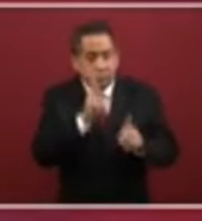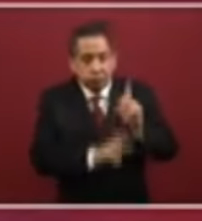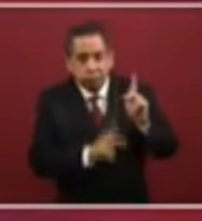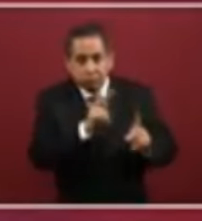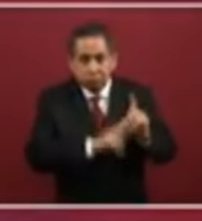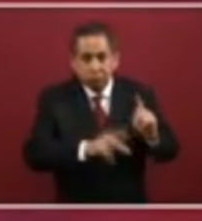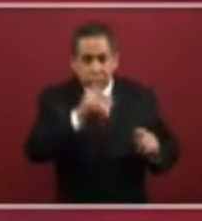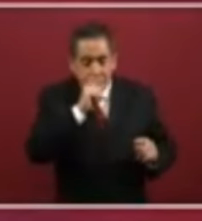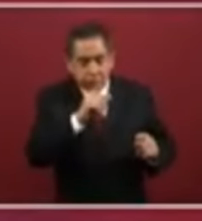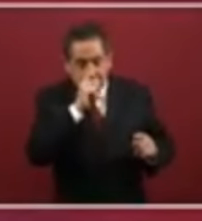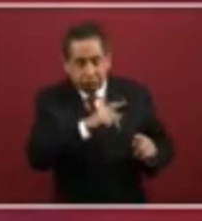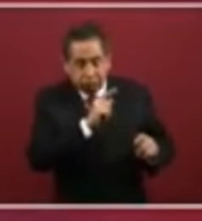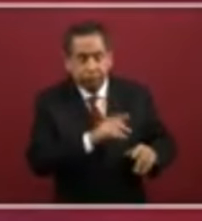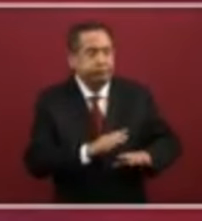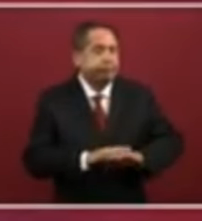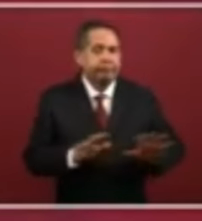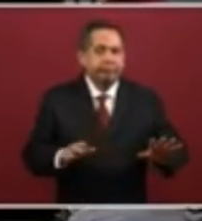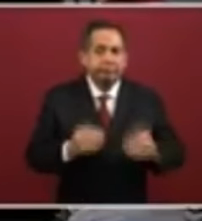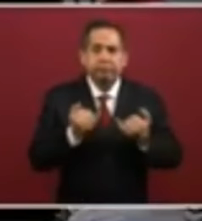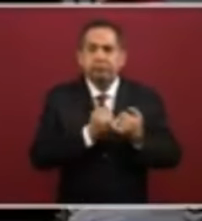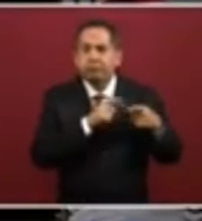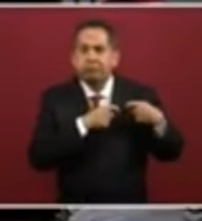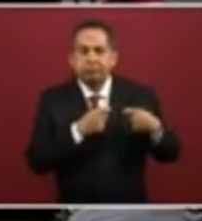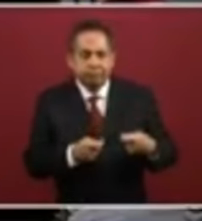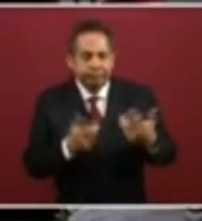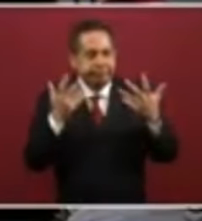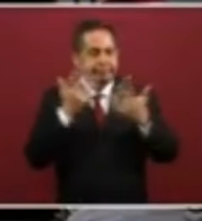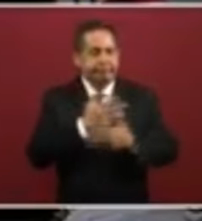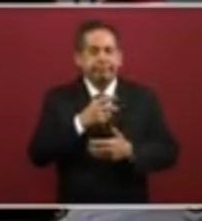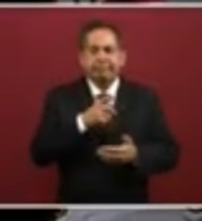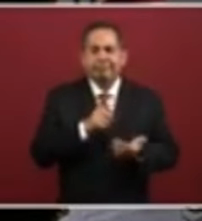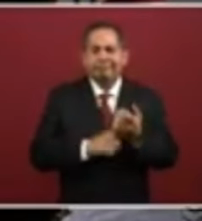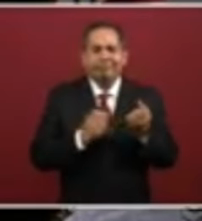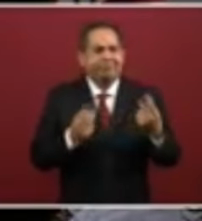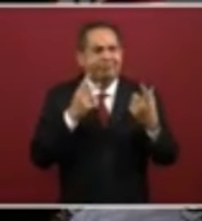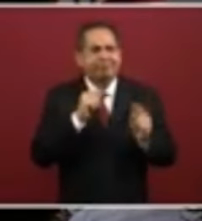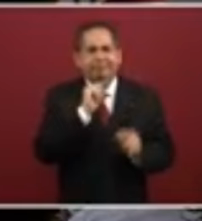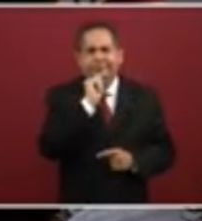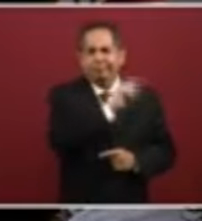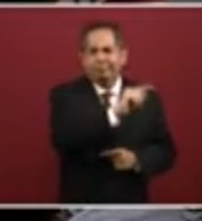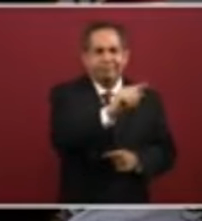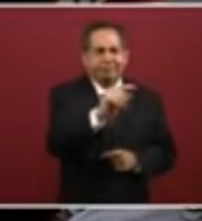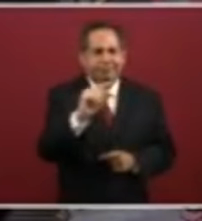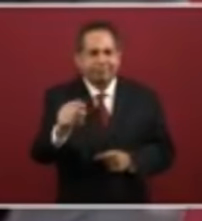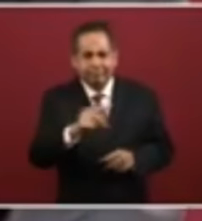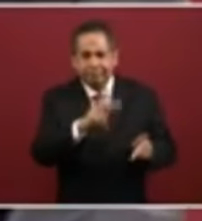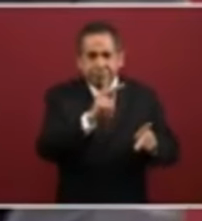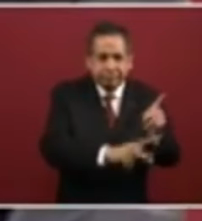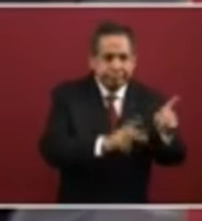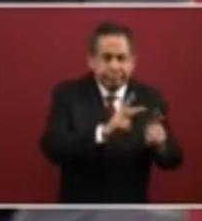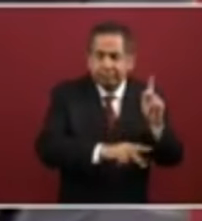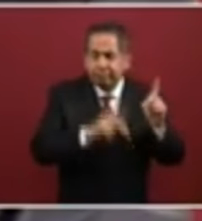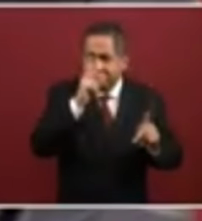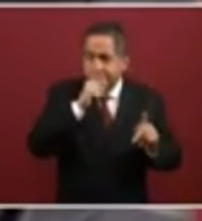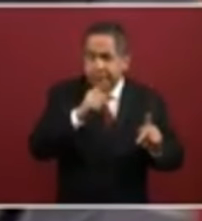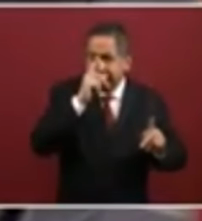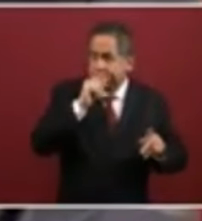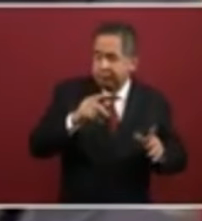nosotros heredando, de que hay cientos de obras inconclusas,